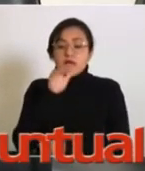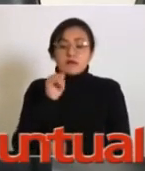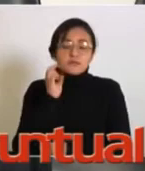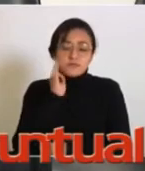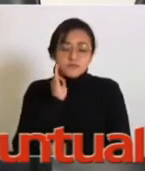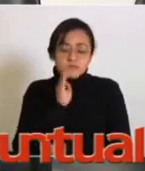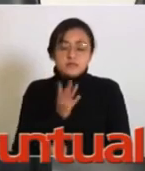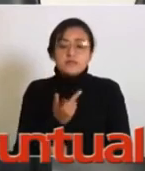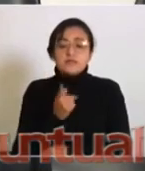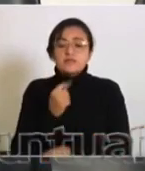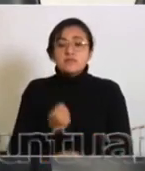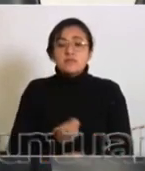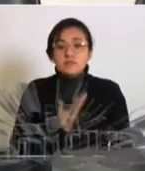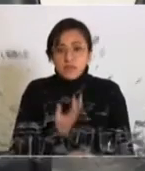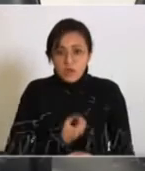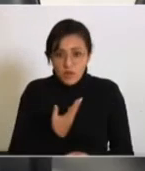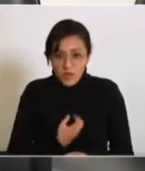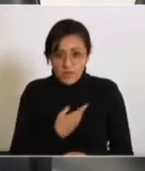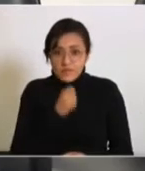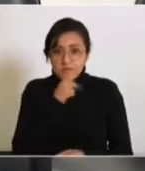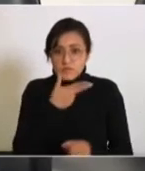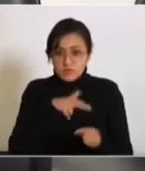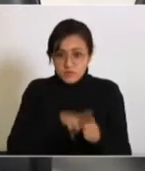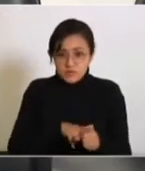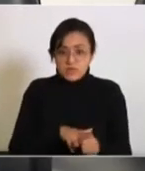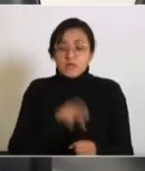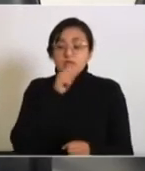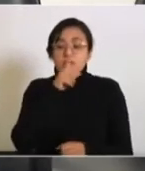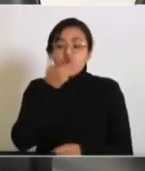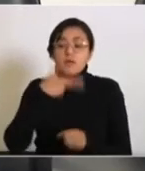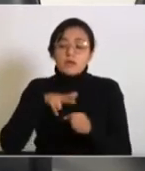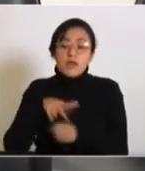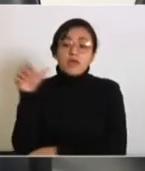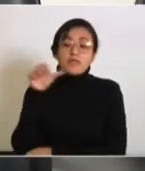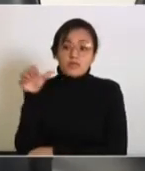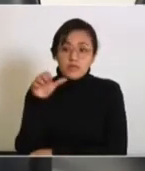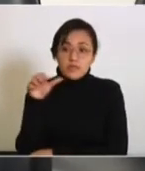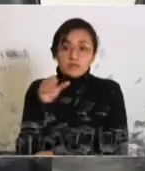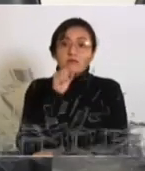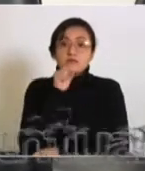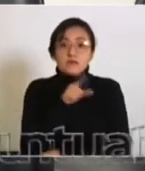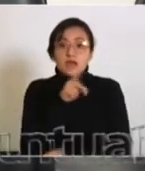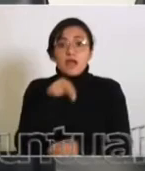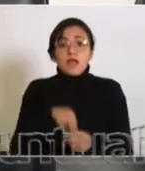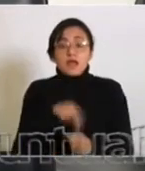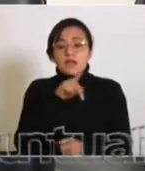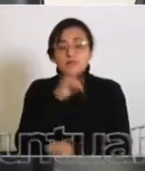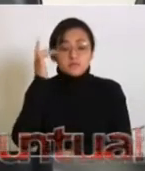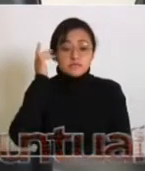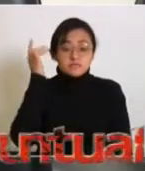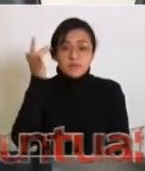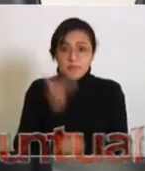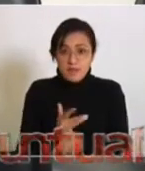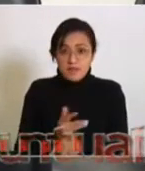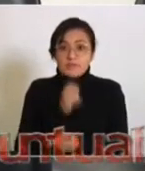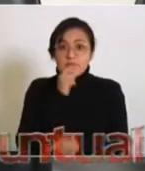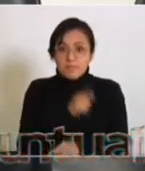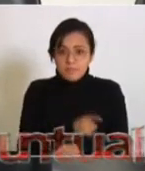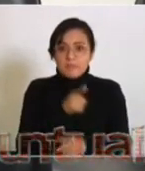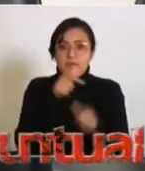el Hospital de Tehuacán, en el Hospital de Atlixco y en el Hospital de San Martín